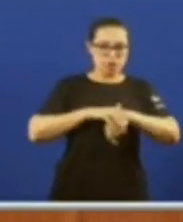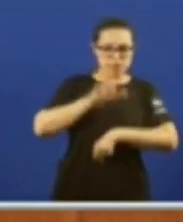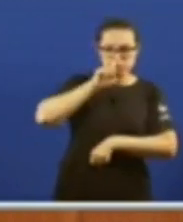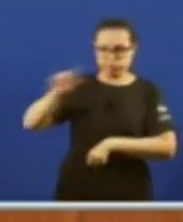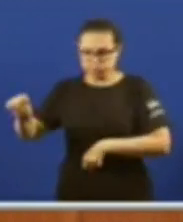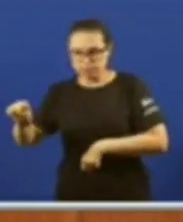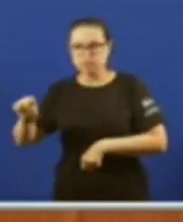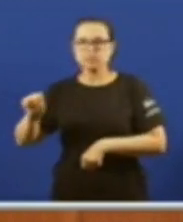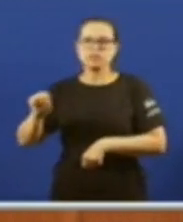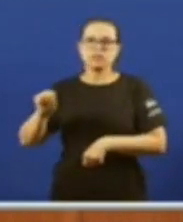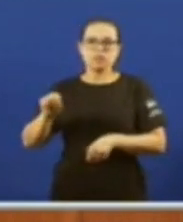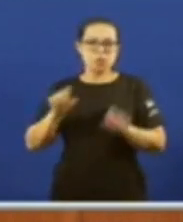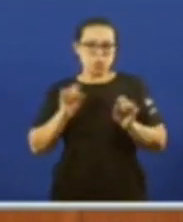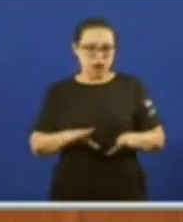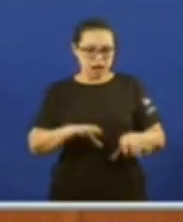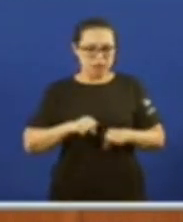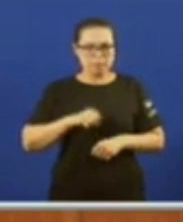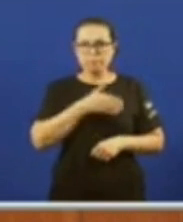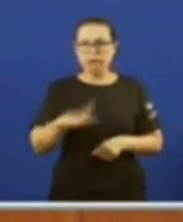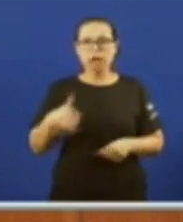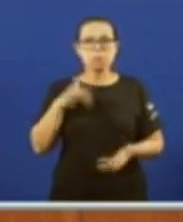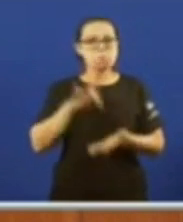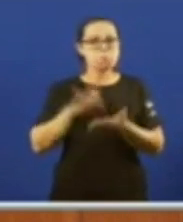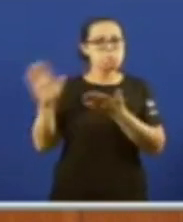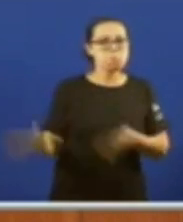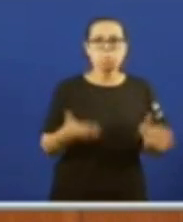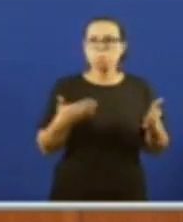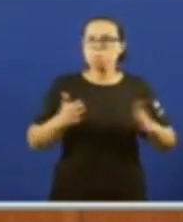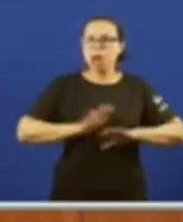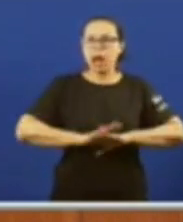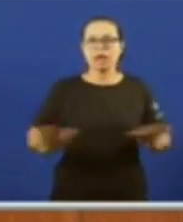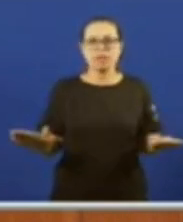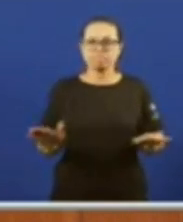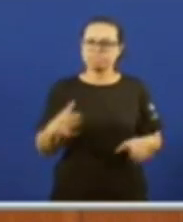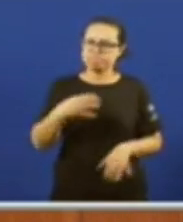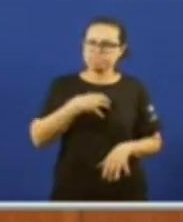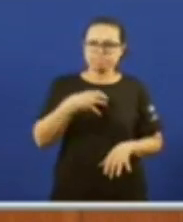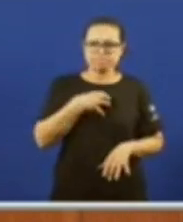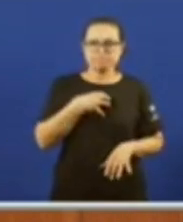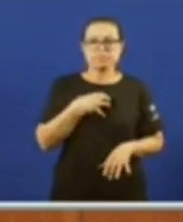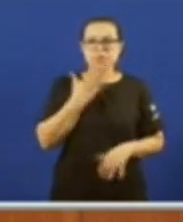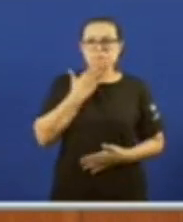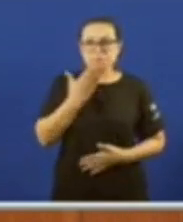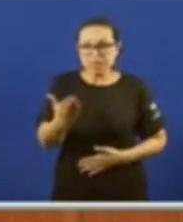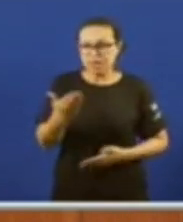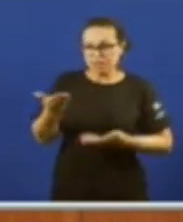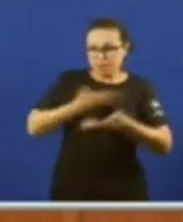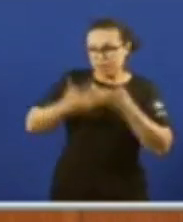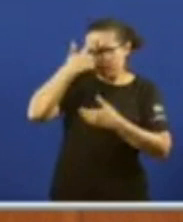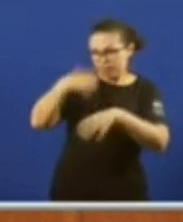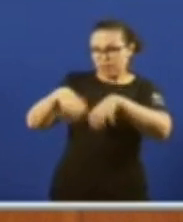non podemos decir que aquí non pasou nada. Pídolle que faga o que eu faría se estivera no seu